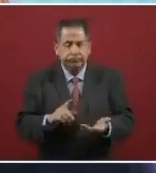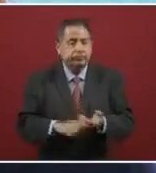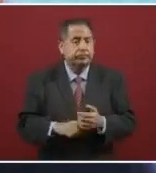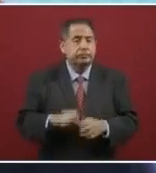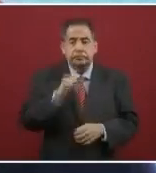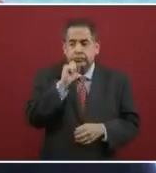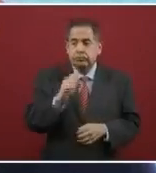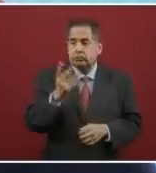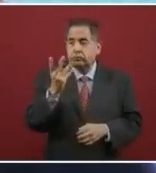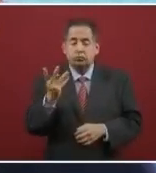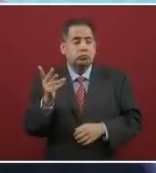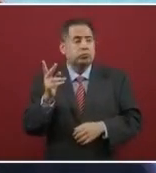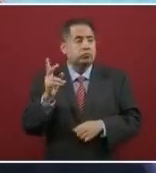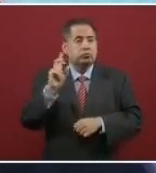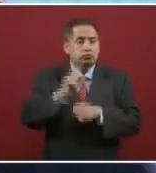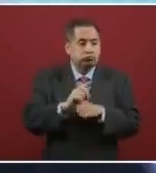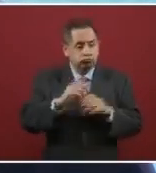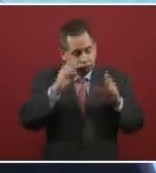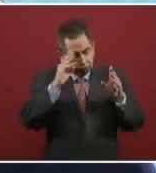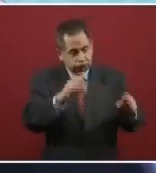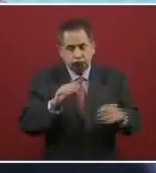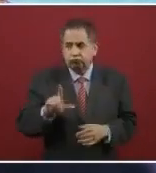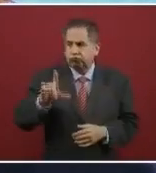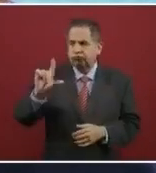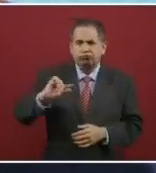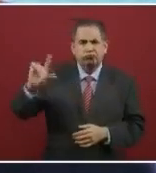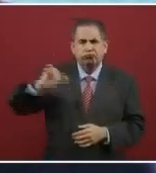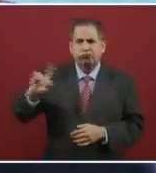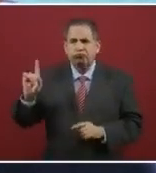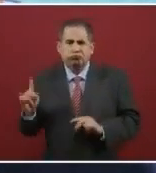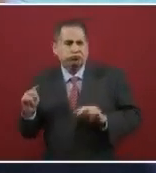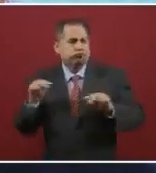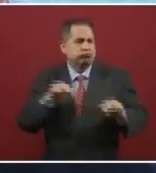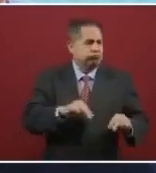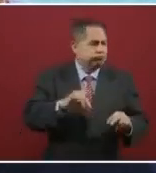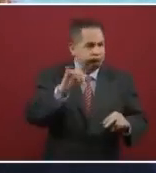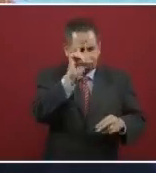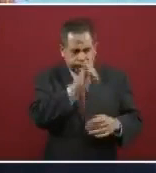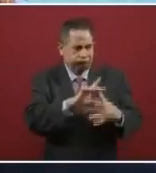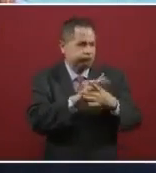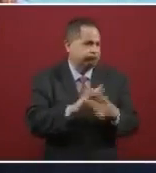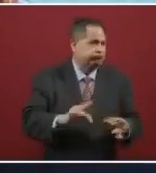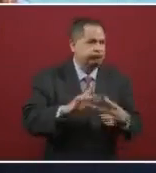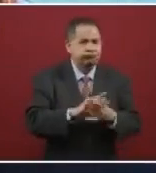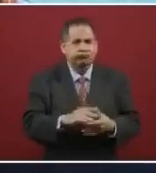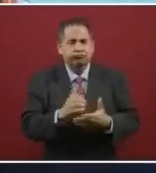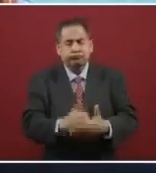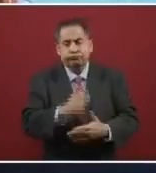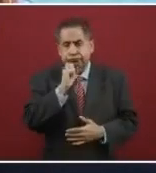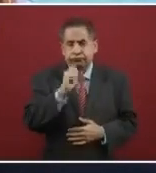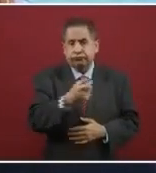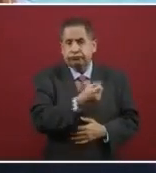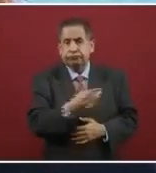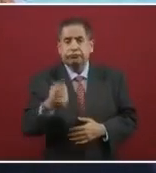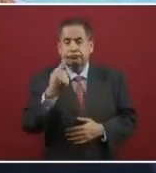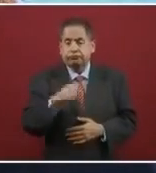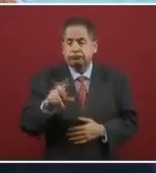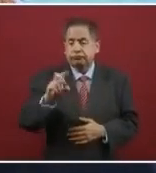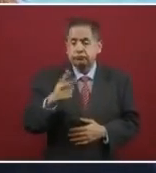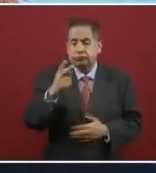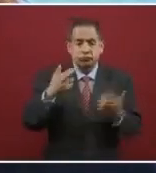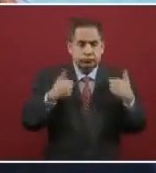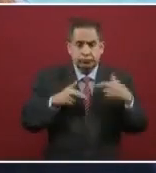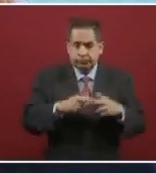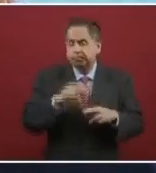jornadas en donde asistieron 17 profesionales especializados y también hubo una capacitación para 132 docentes justamente